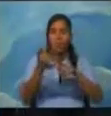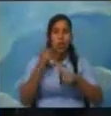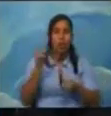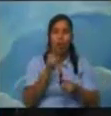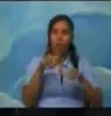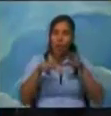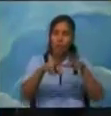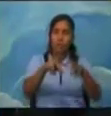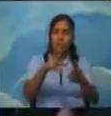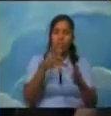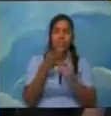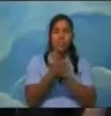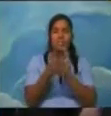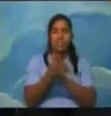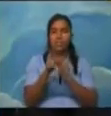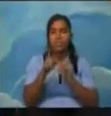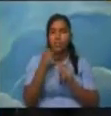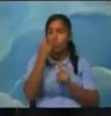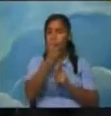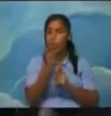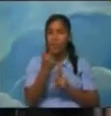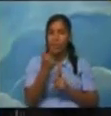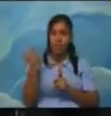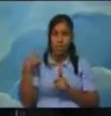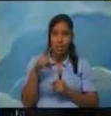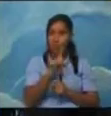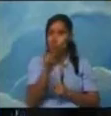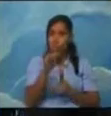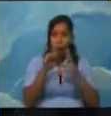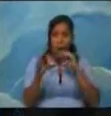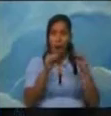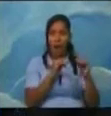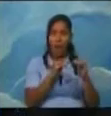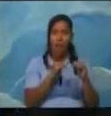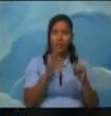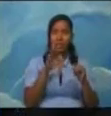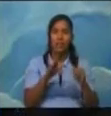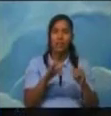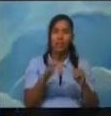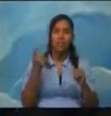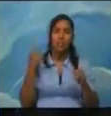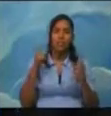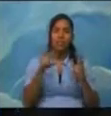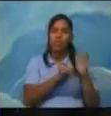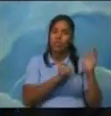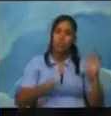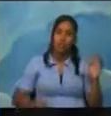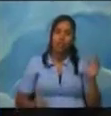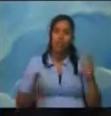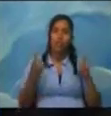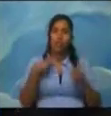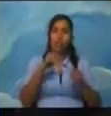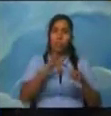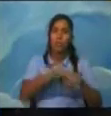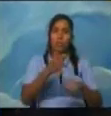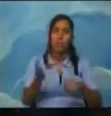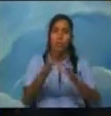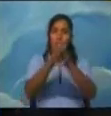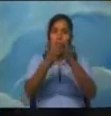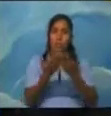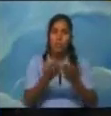caminan, boca tienen, mas no habla, y demás son perezosos, hay que cargarlo. Entonces, ¿qué significa? Porque en la